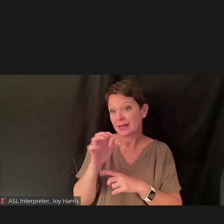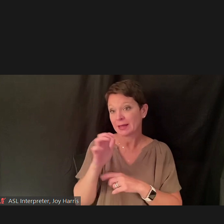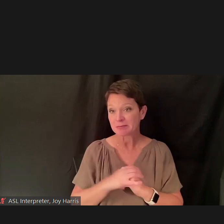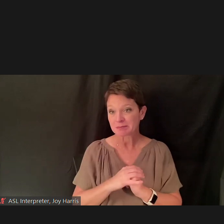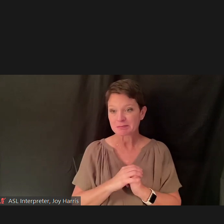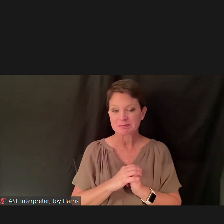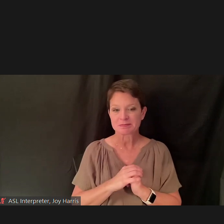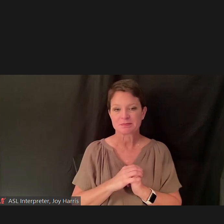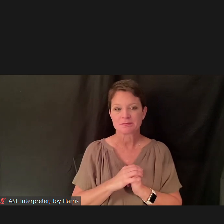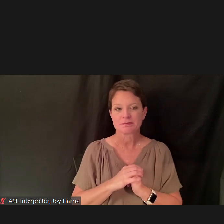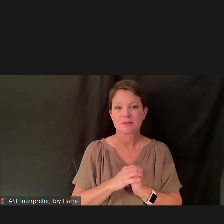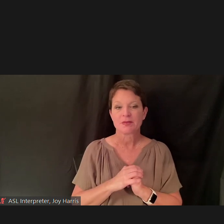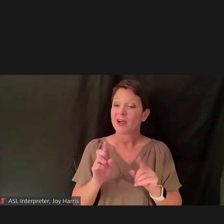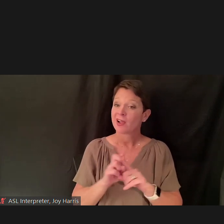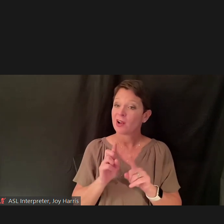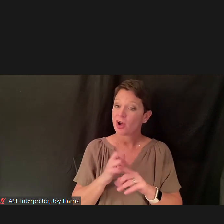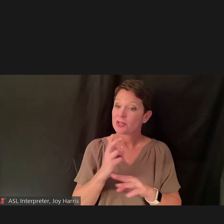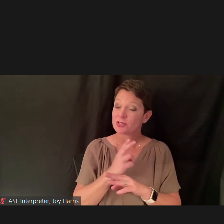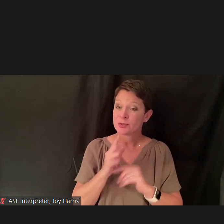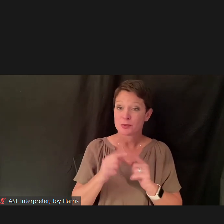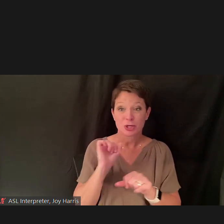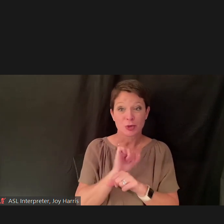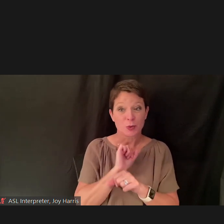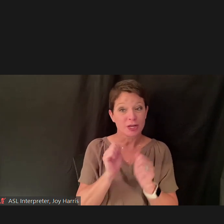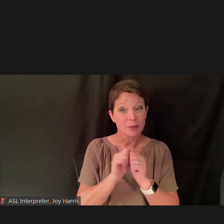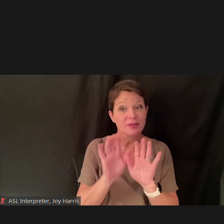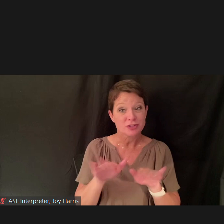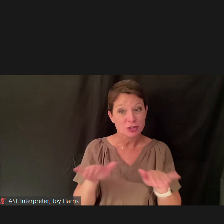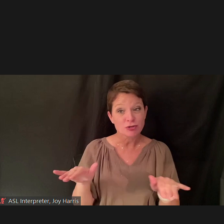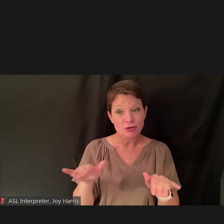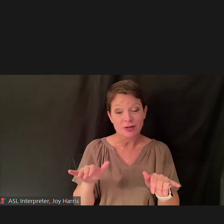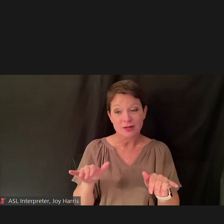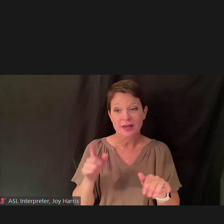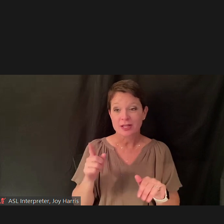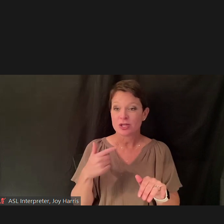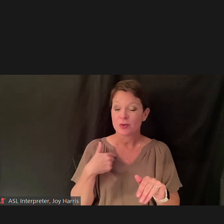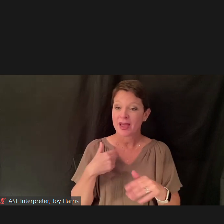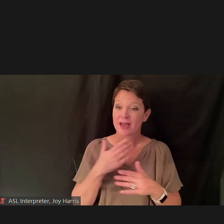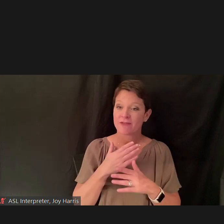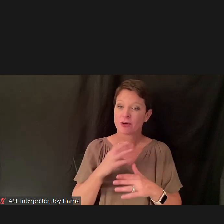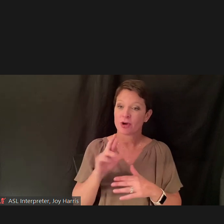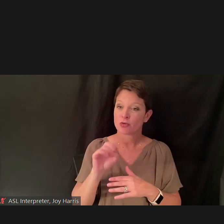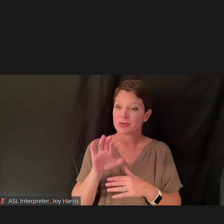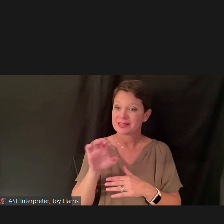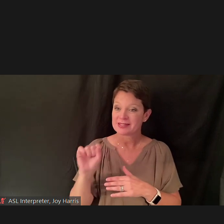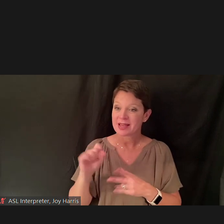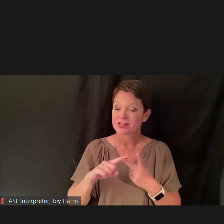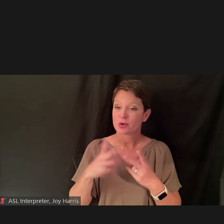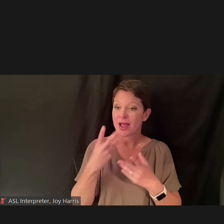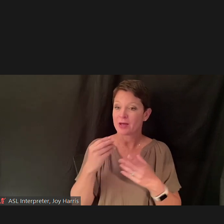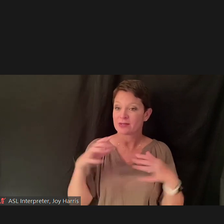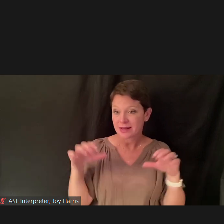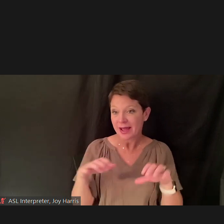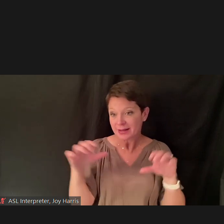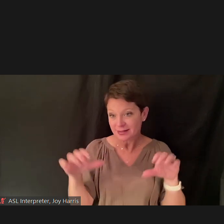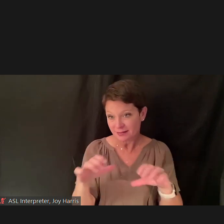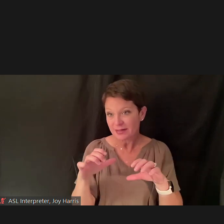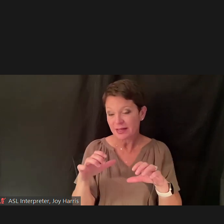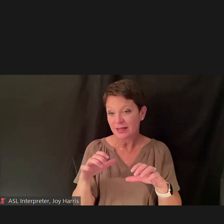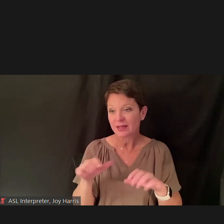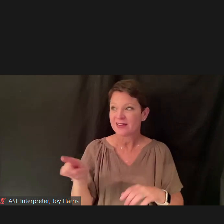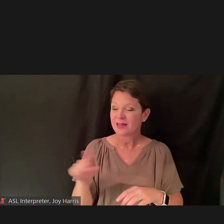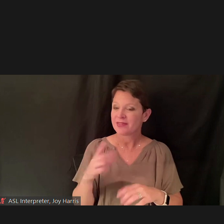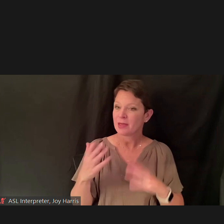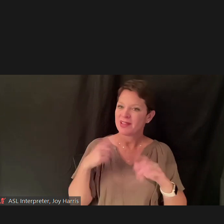que personas tengan enfermedades relacionadas con el calor, igual que el niño, que hay